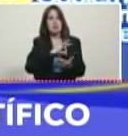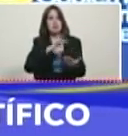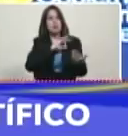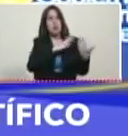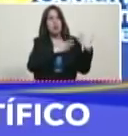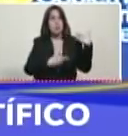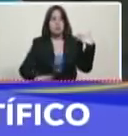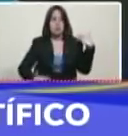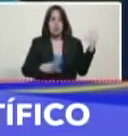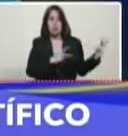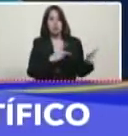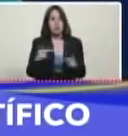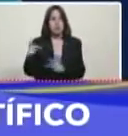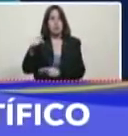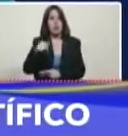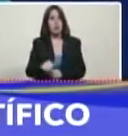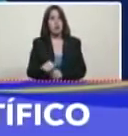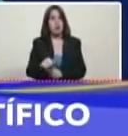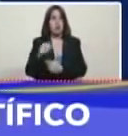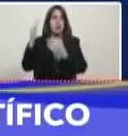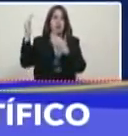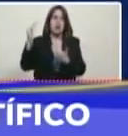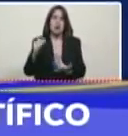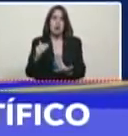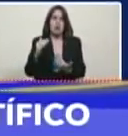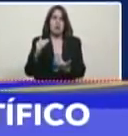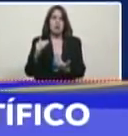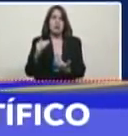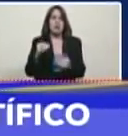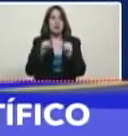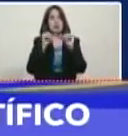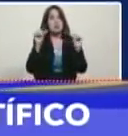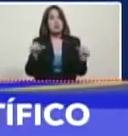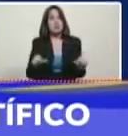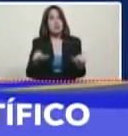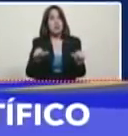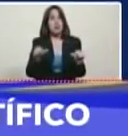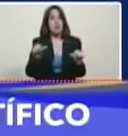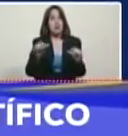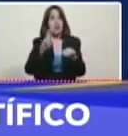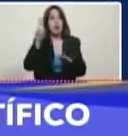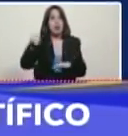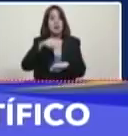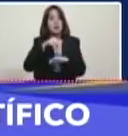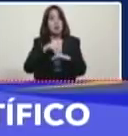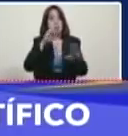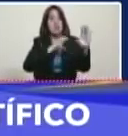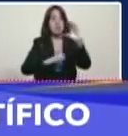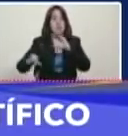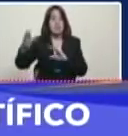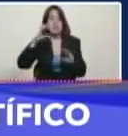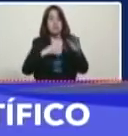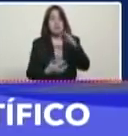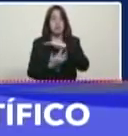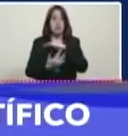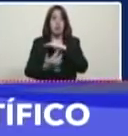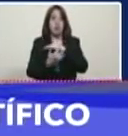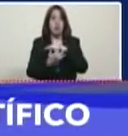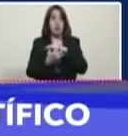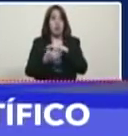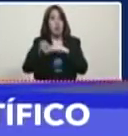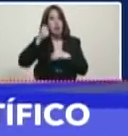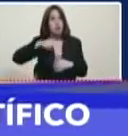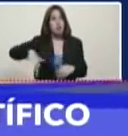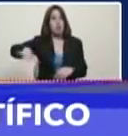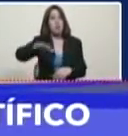hoy. Lo que les traigo es una manifestación del Sistema Nacional de Ciencia y Tecnología e Innovación puesta al servicio del pueblo campesino. Se